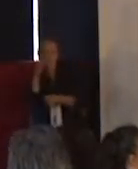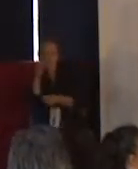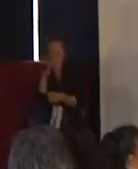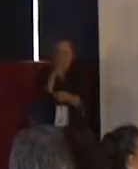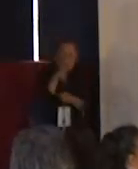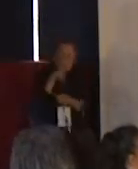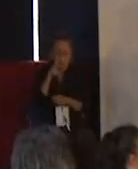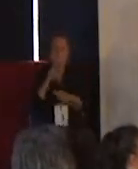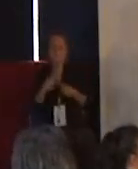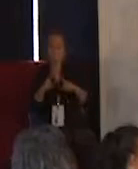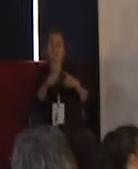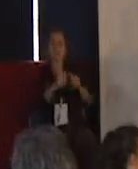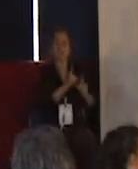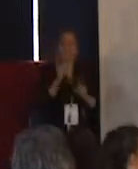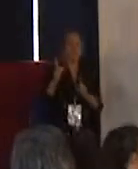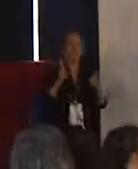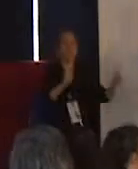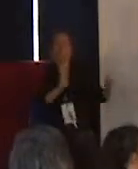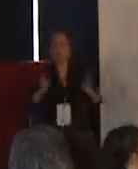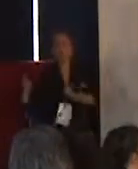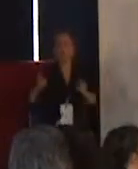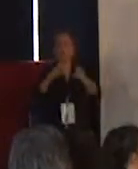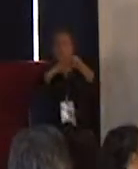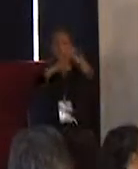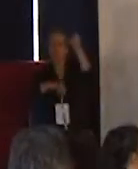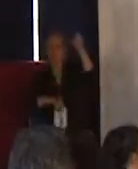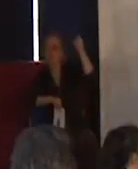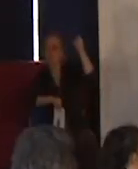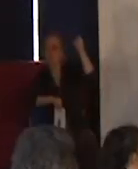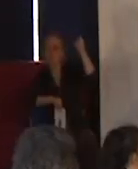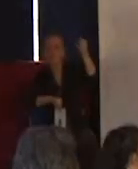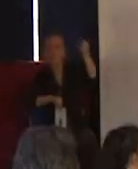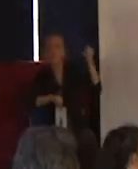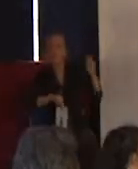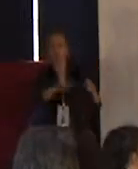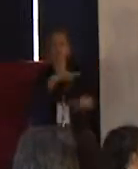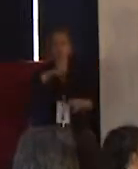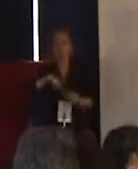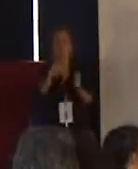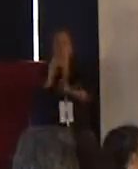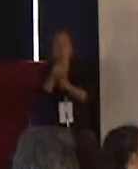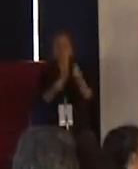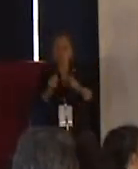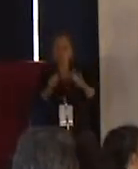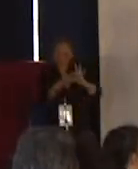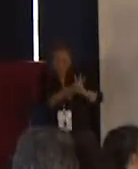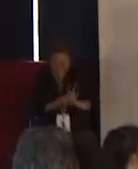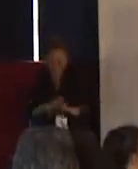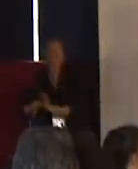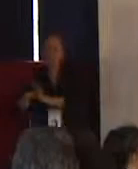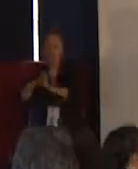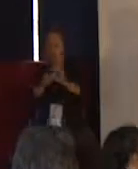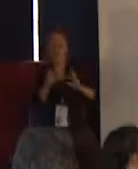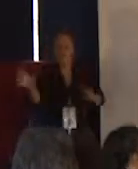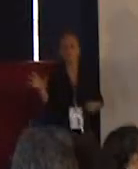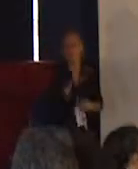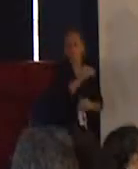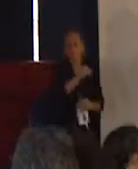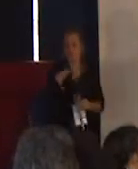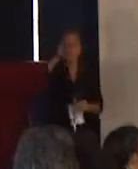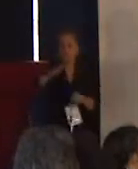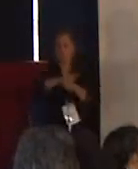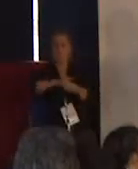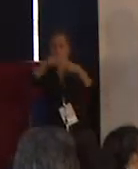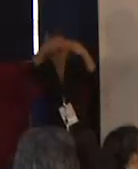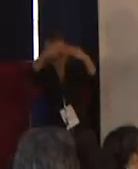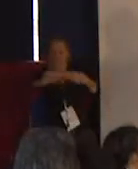andamos cada uno independiente, nunca logramos esto. Por eso nosotros, como personas, hicimos el